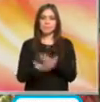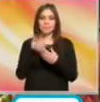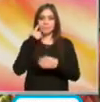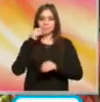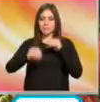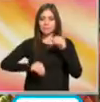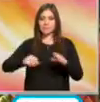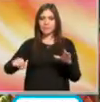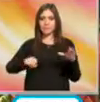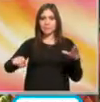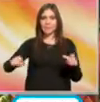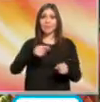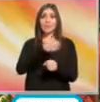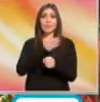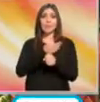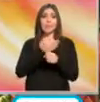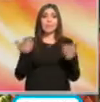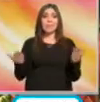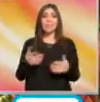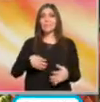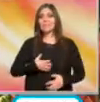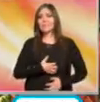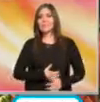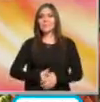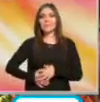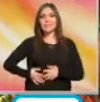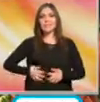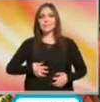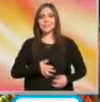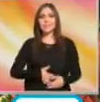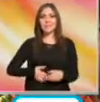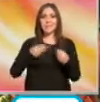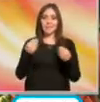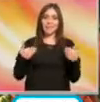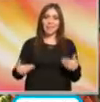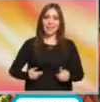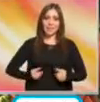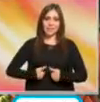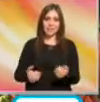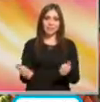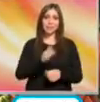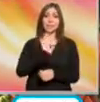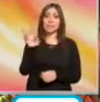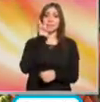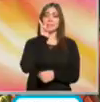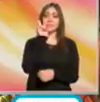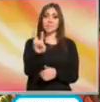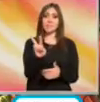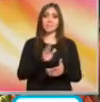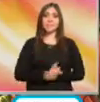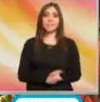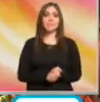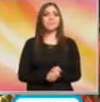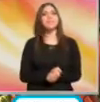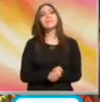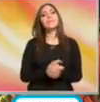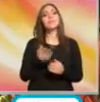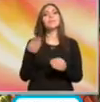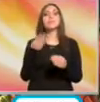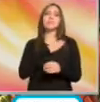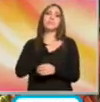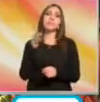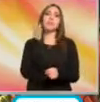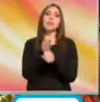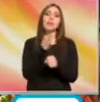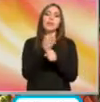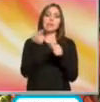ya se me hizo, o sea, traigo las tripas así, un desastre de Pegadas. hambre Sí, ya. me imagino, Pegadas, sí se como te dicen, ve exactamente. bailando, muy bien. Vamos. Así que, Ok, chicos, bueno, entonces